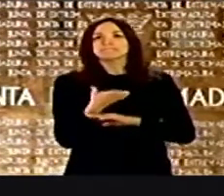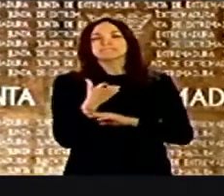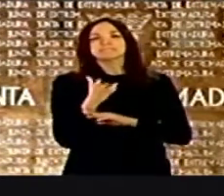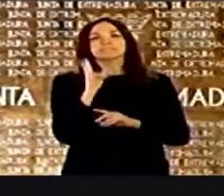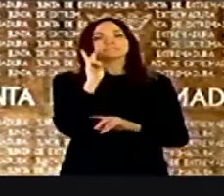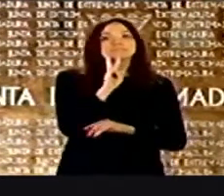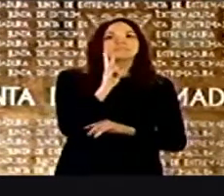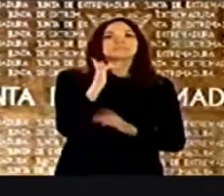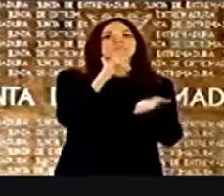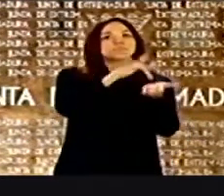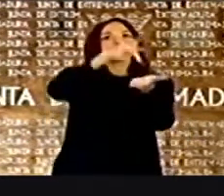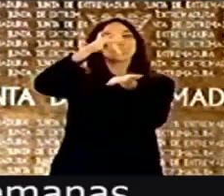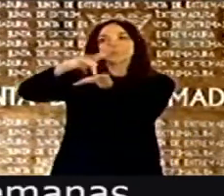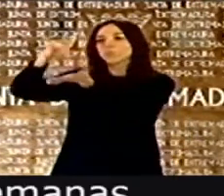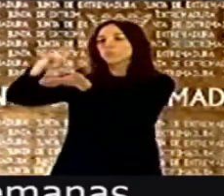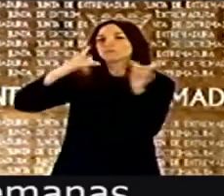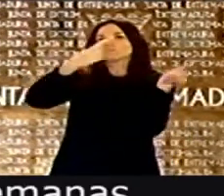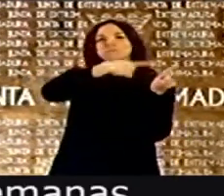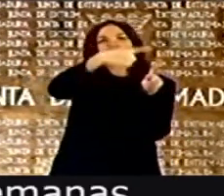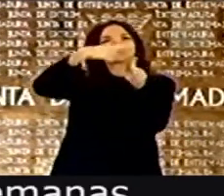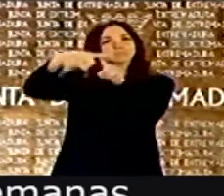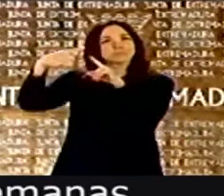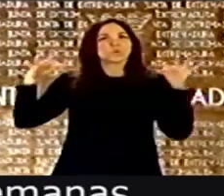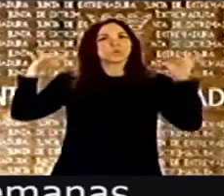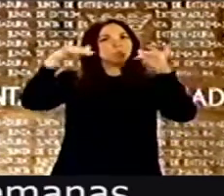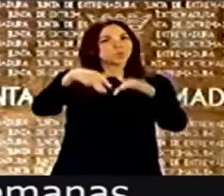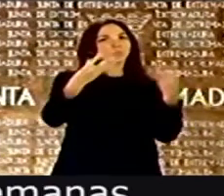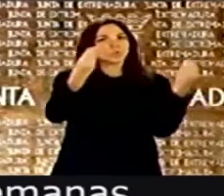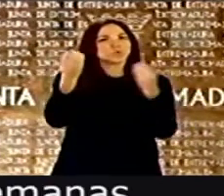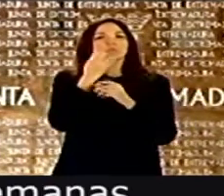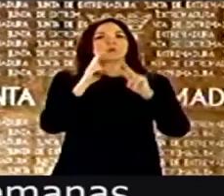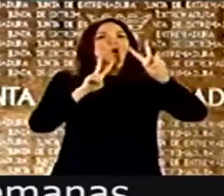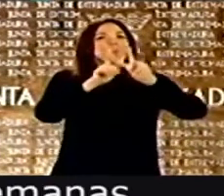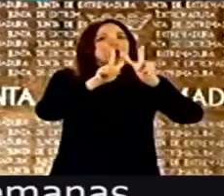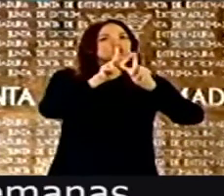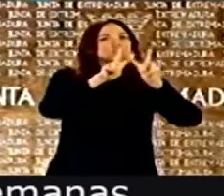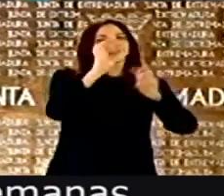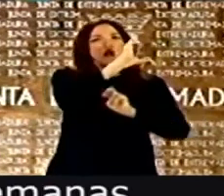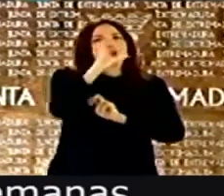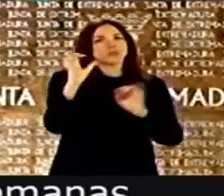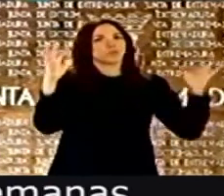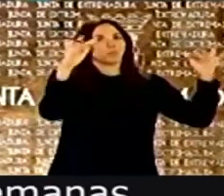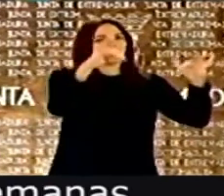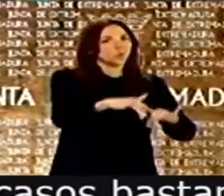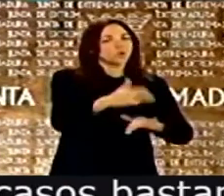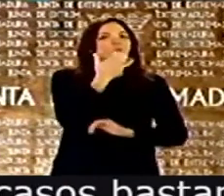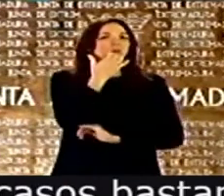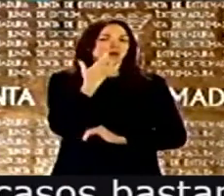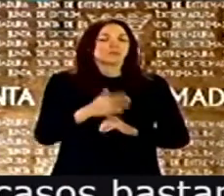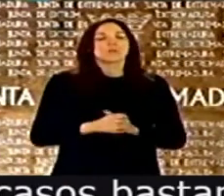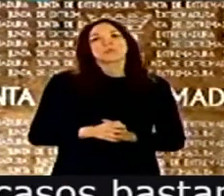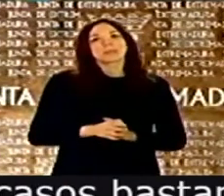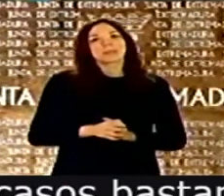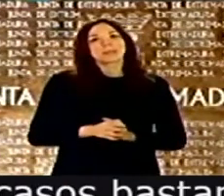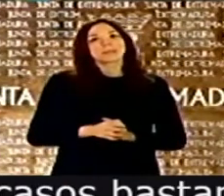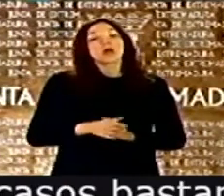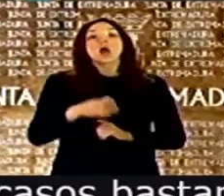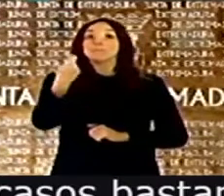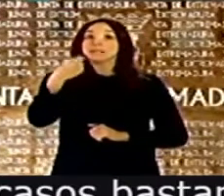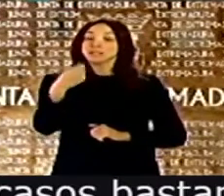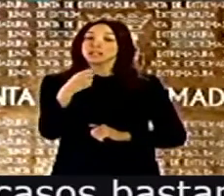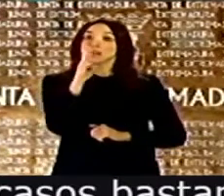distintos actos, en algunos casos bastante multitudinarios por parte de Vox, estos últimos en Cáceres, con algún otro incidente como conocemos. Ayer el presidente del Partido Popular, José